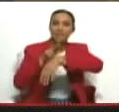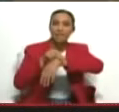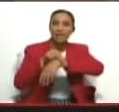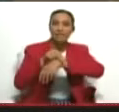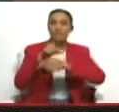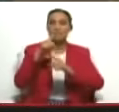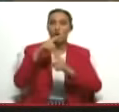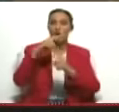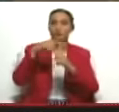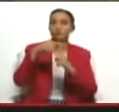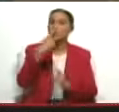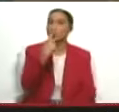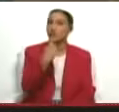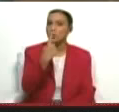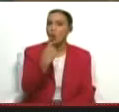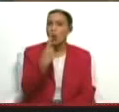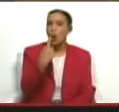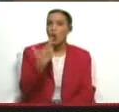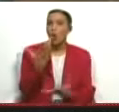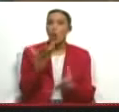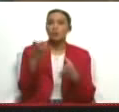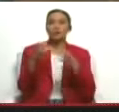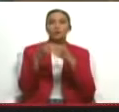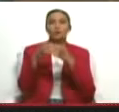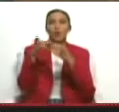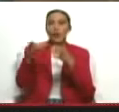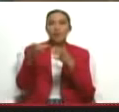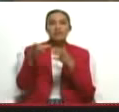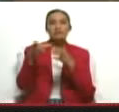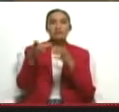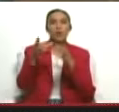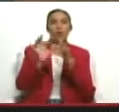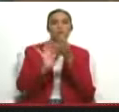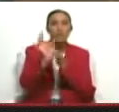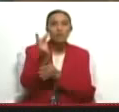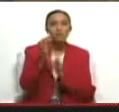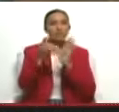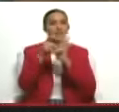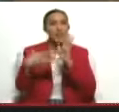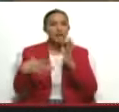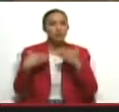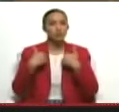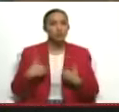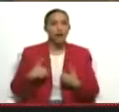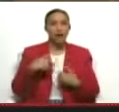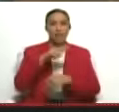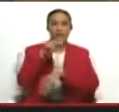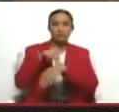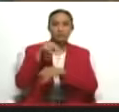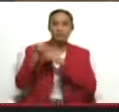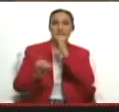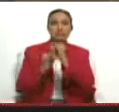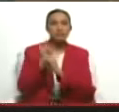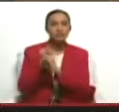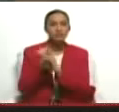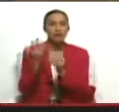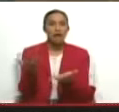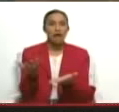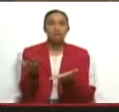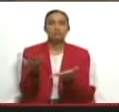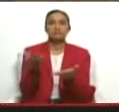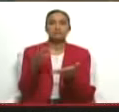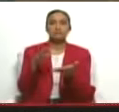como organismos también de Derechos Humanos tanto nacional como internacional para presuntamente luego